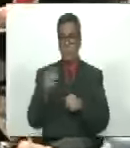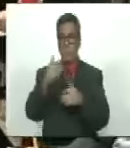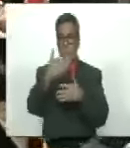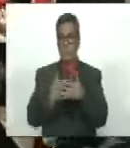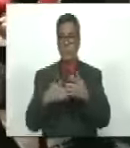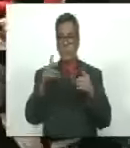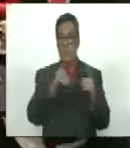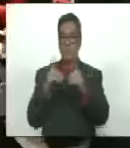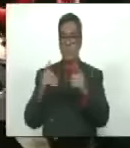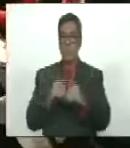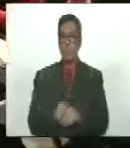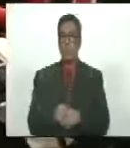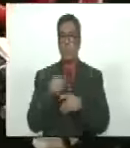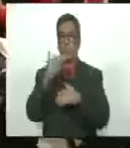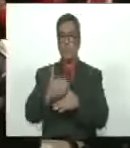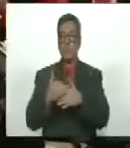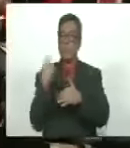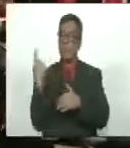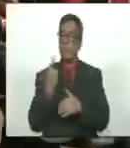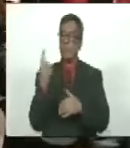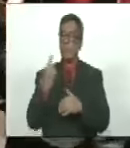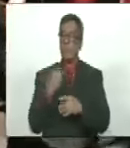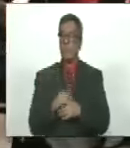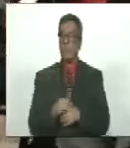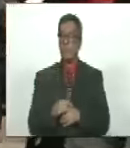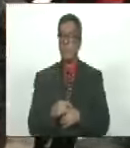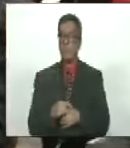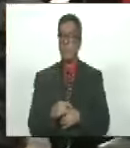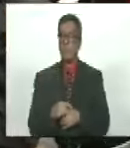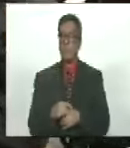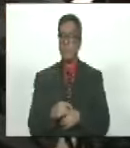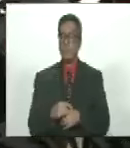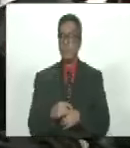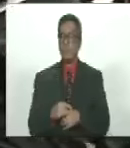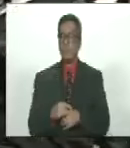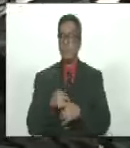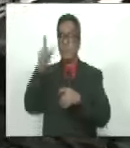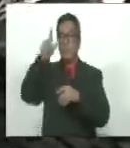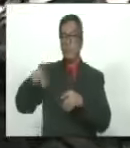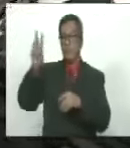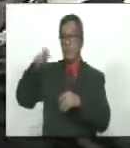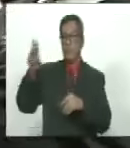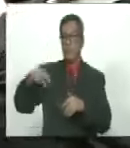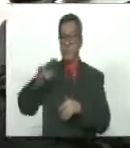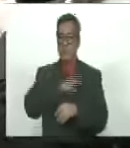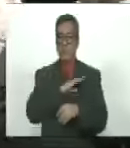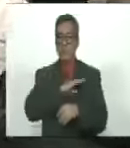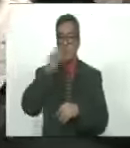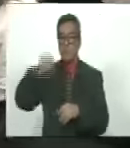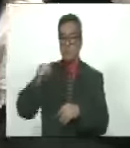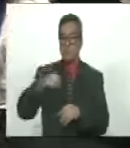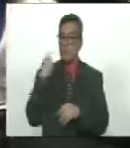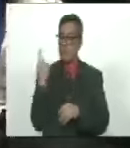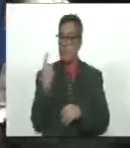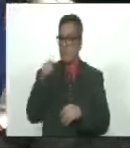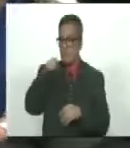a este debate, que no se quede solo en que el Esequibo es nuestro, que por supuesto lo es, que no se quede